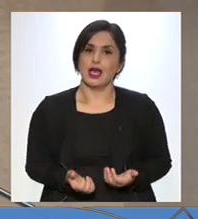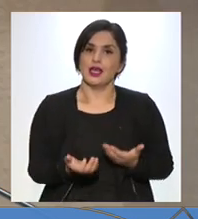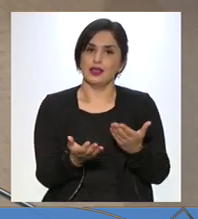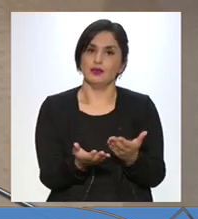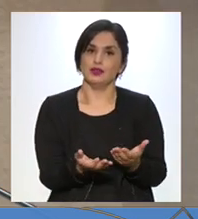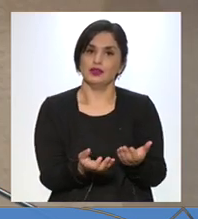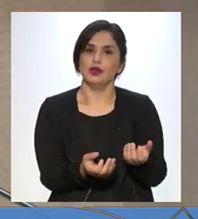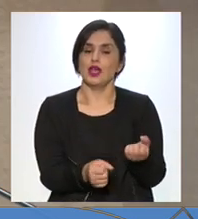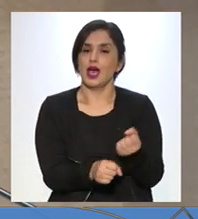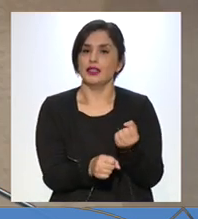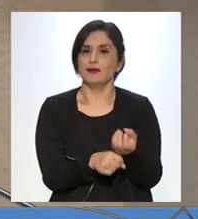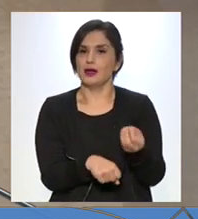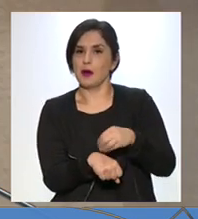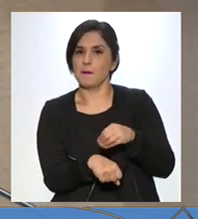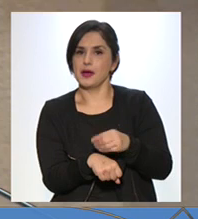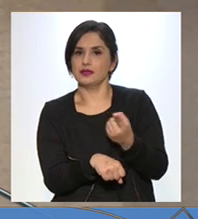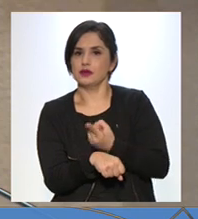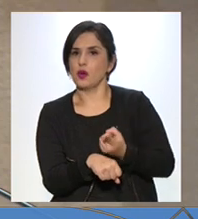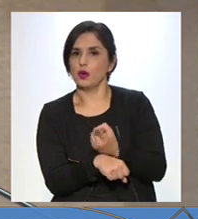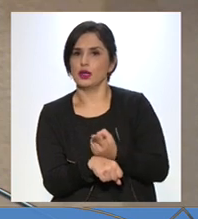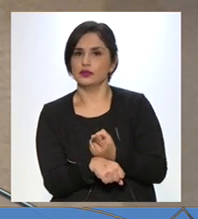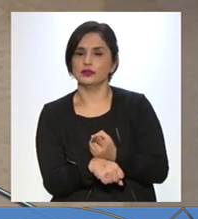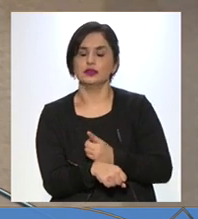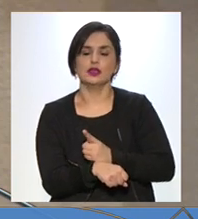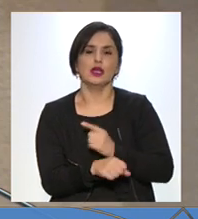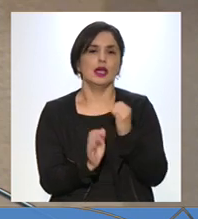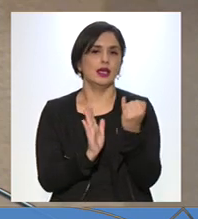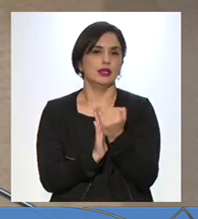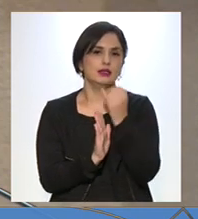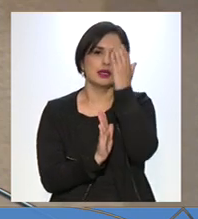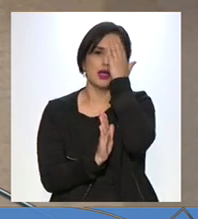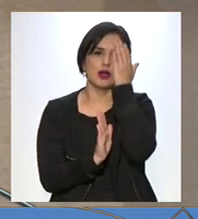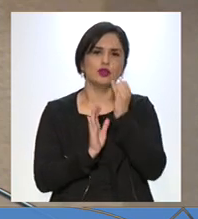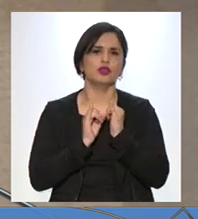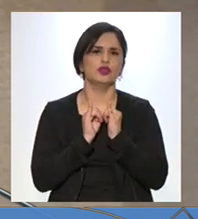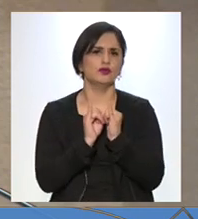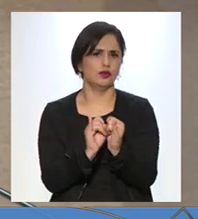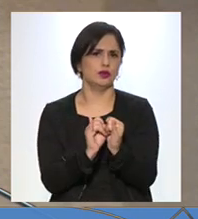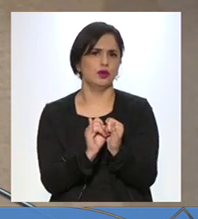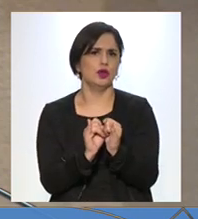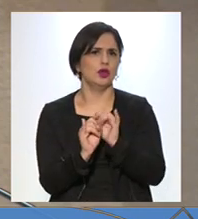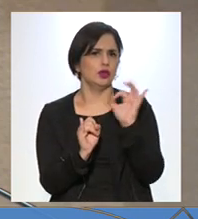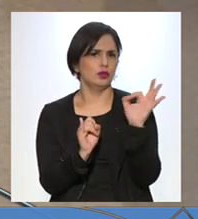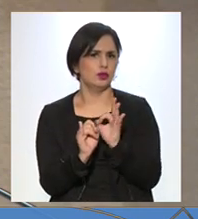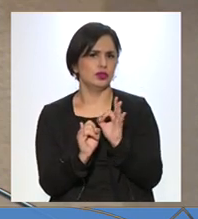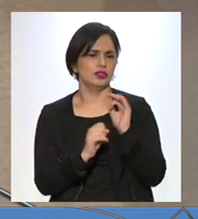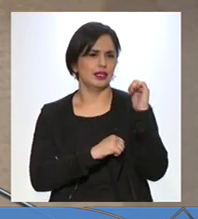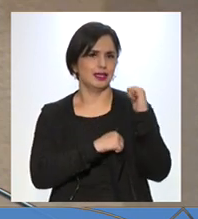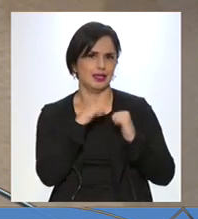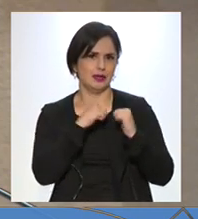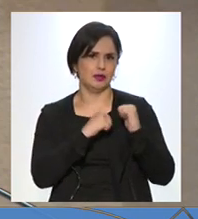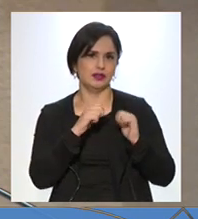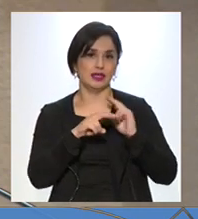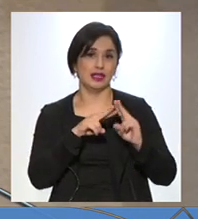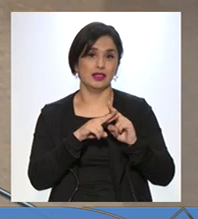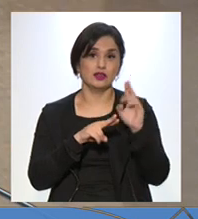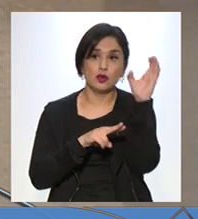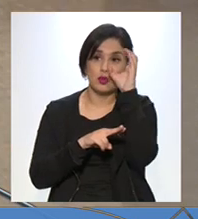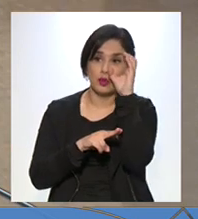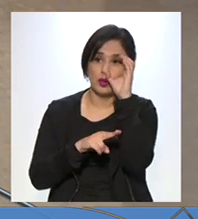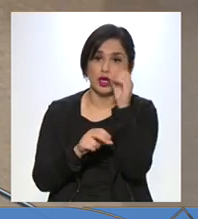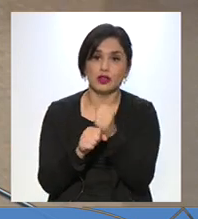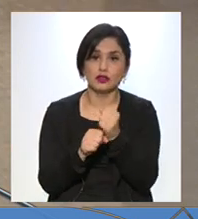horas. El índice de percepciones de negocios de agosto reportó que un porcentaje importante de las empresas que han realizado búsqueda de trabajadores